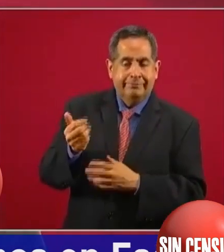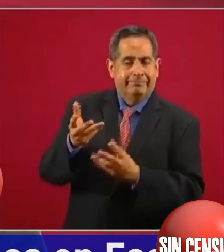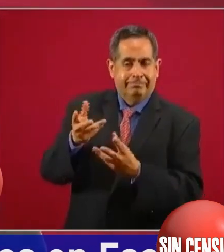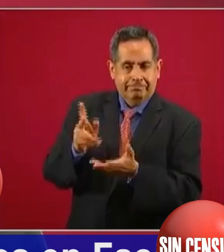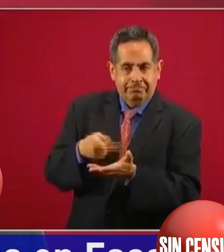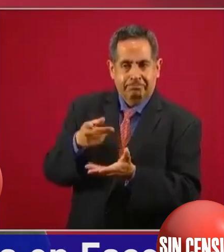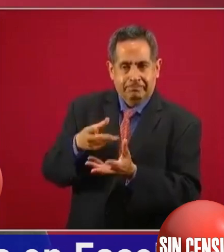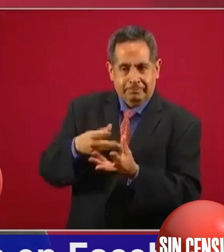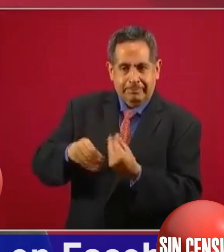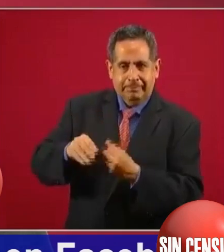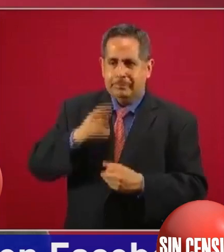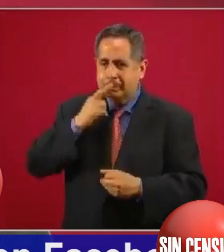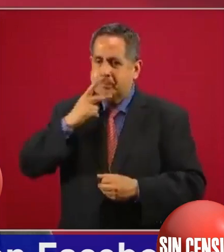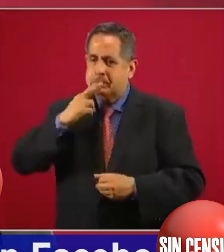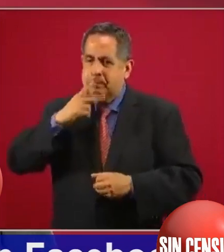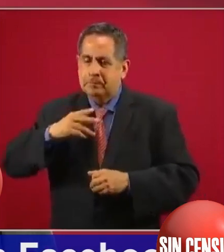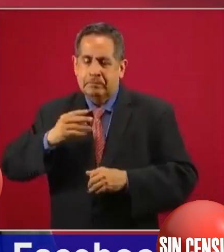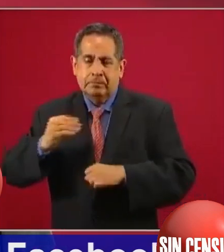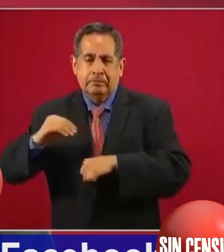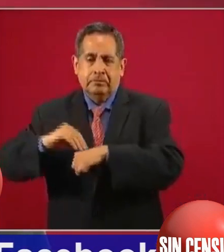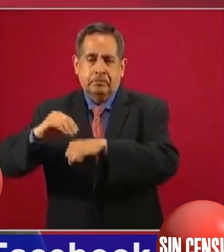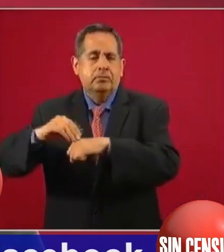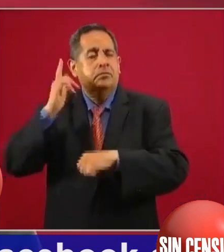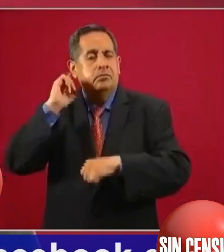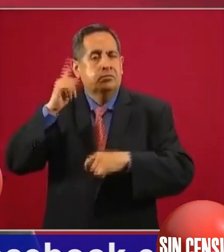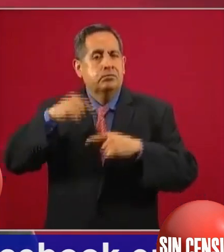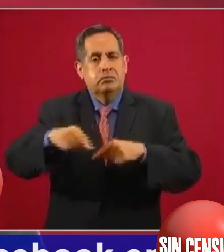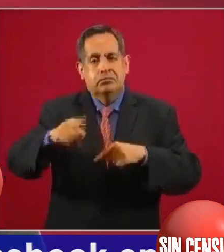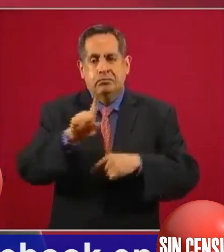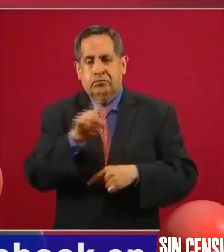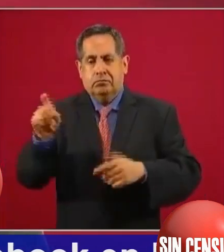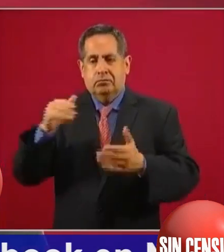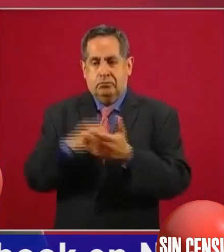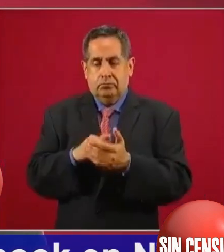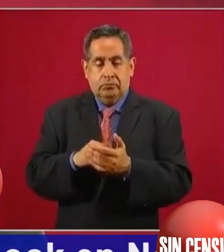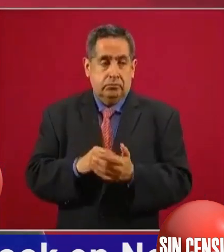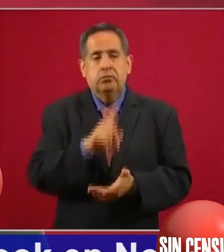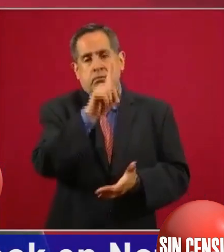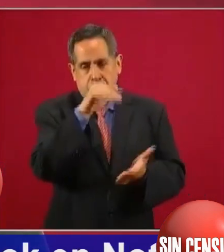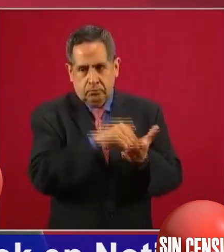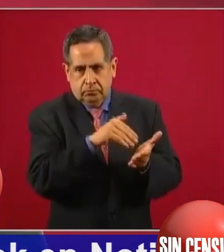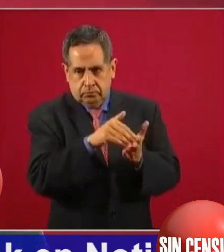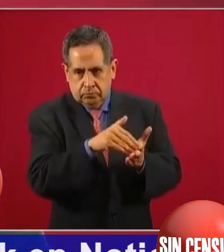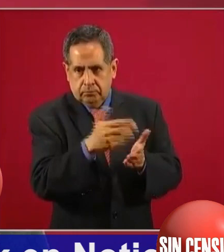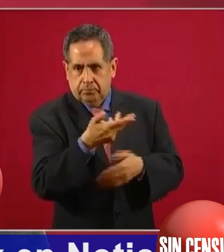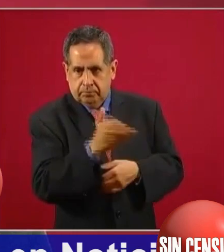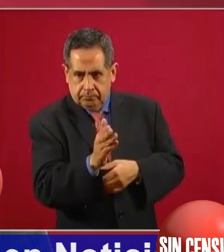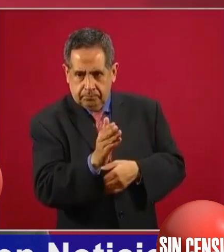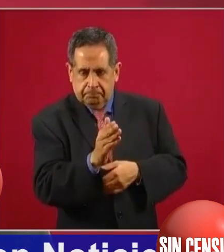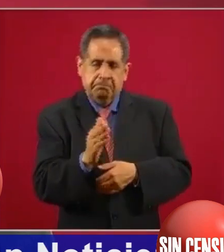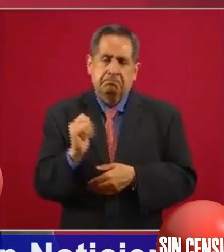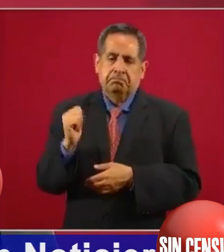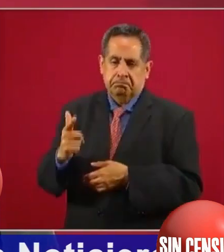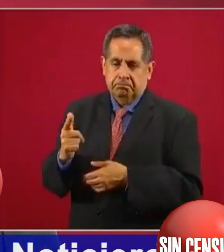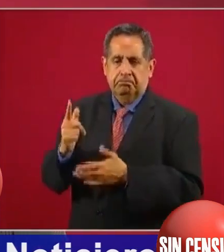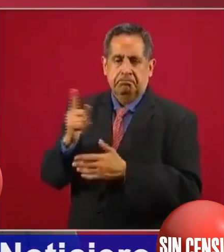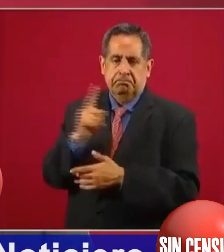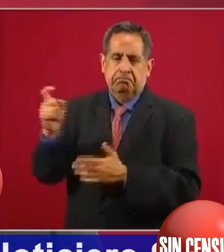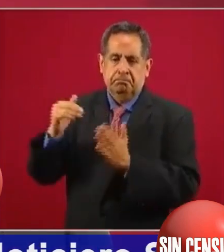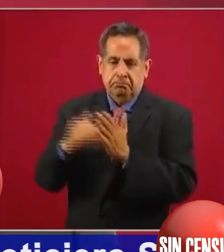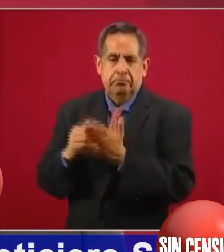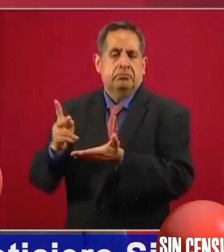recuperamos, yo espero que sean 100.000 de 1 millón perdidos. Ya en